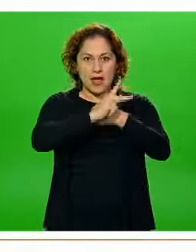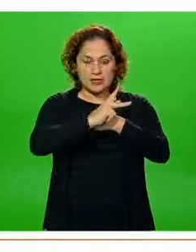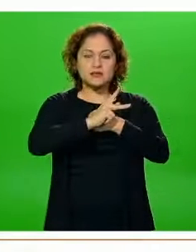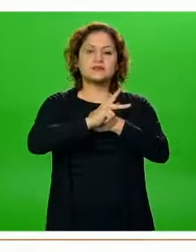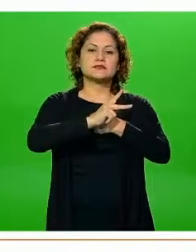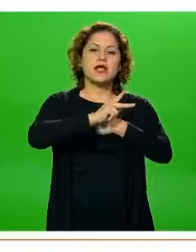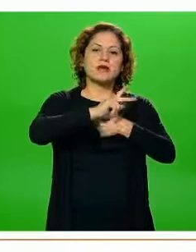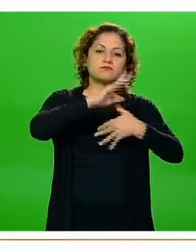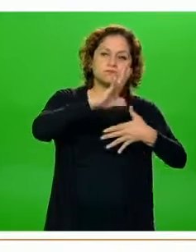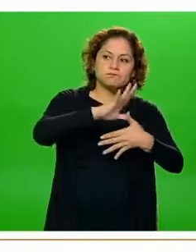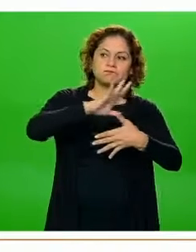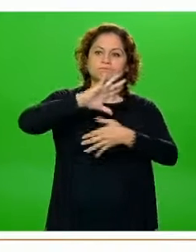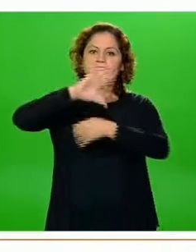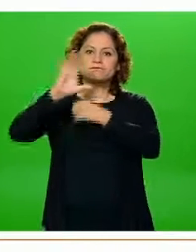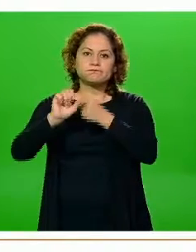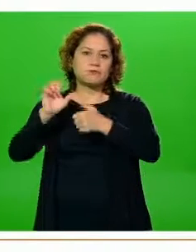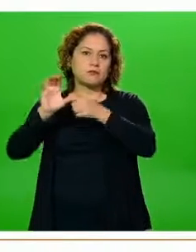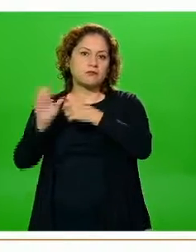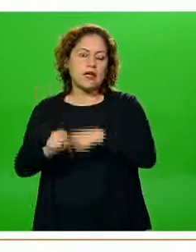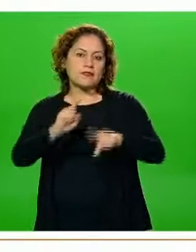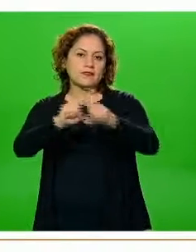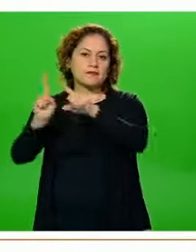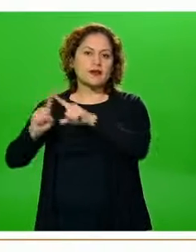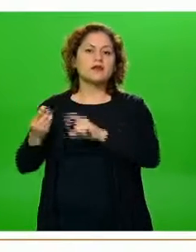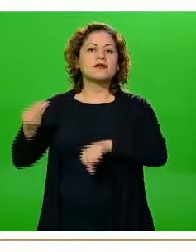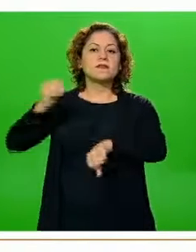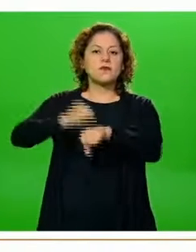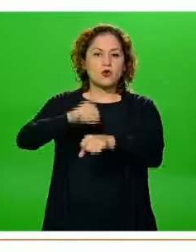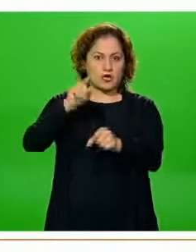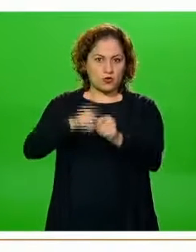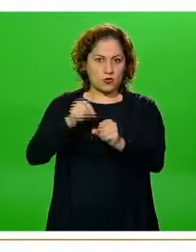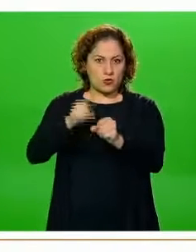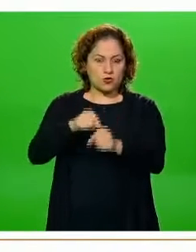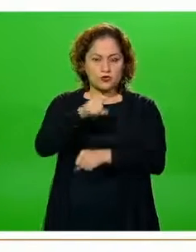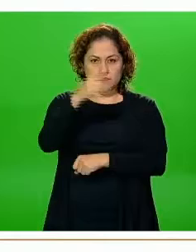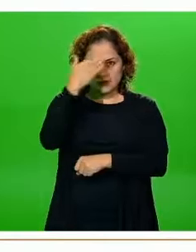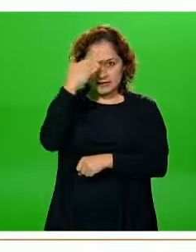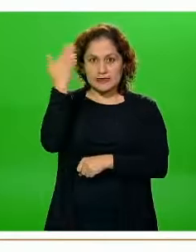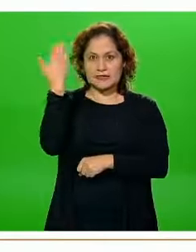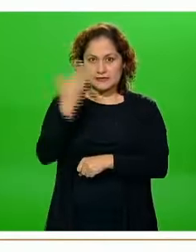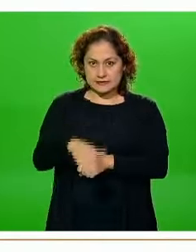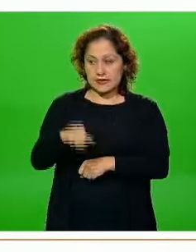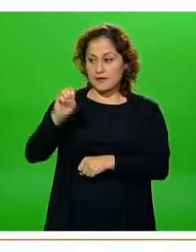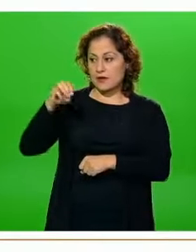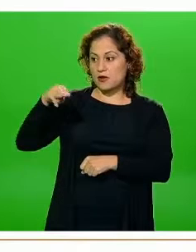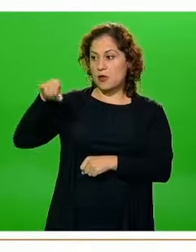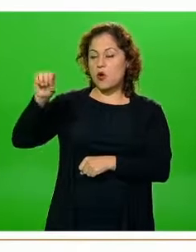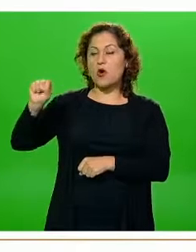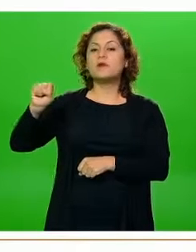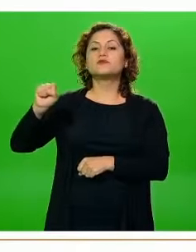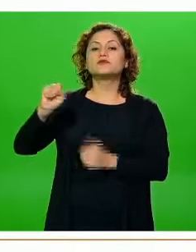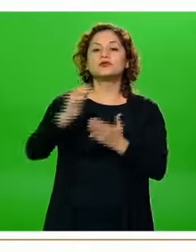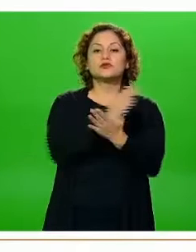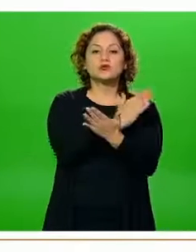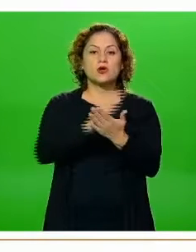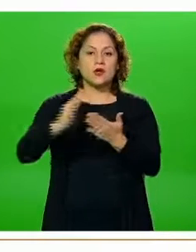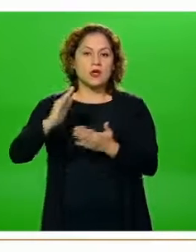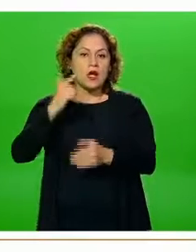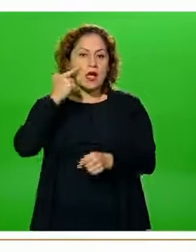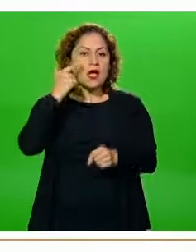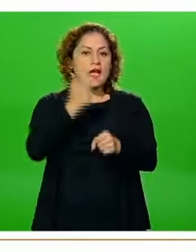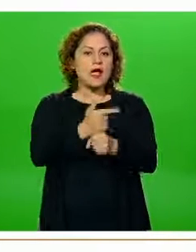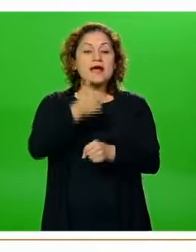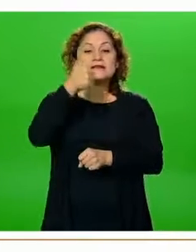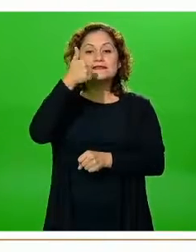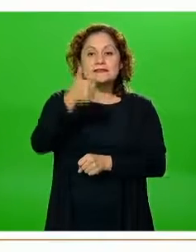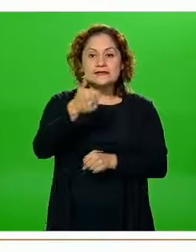Recordar que la Organización Mundial de la Salud divide a nuestros países en 6 grandes regiones, conocidas